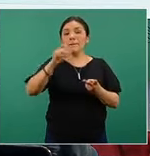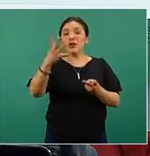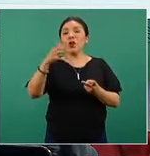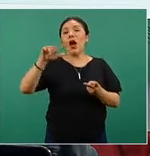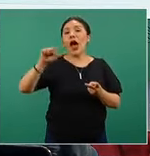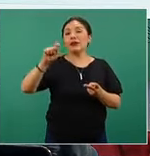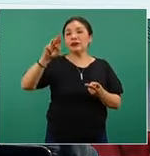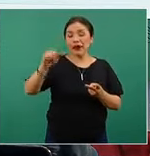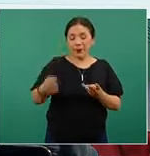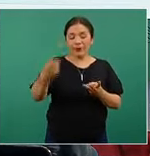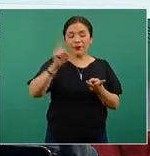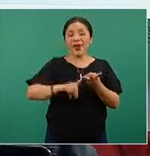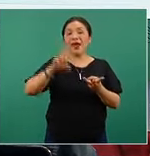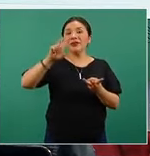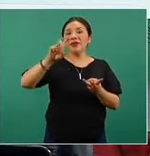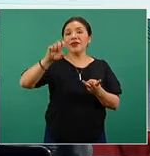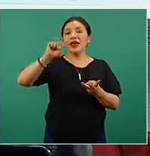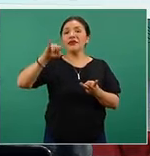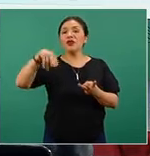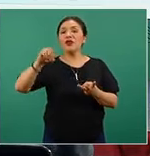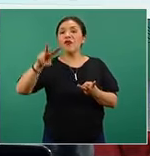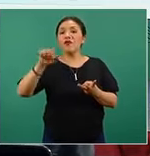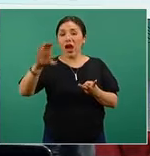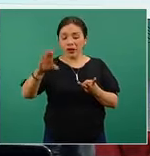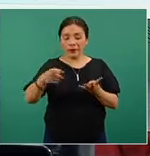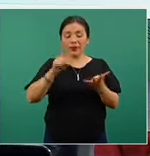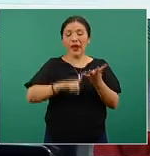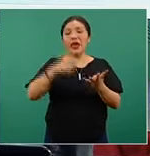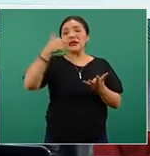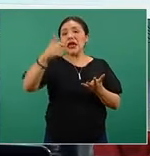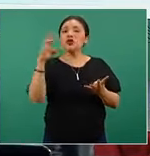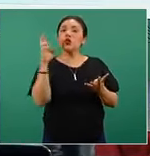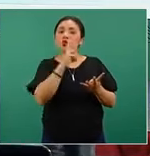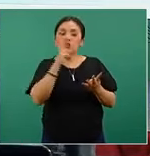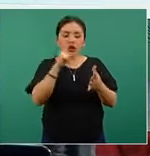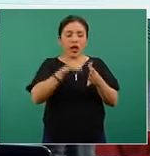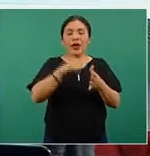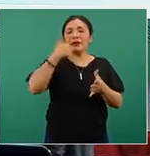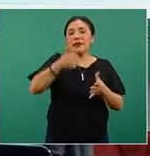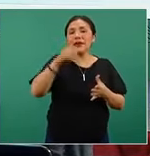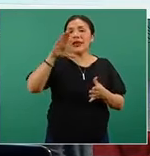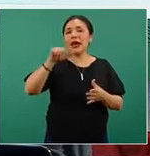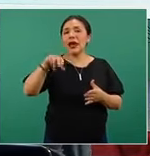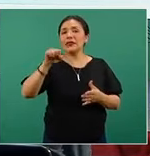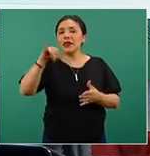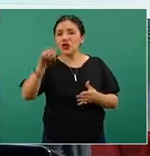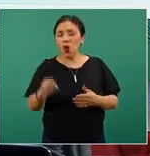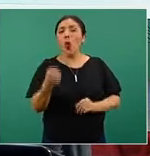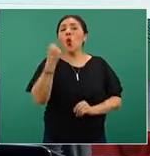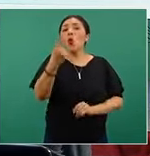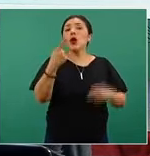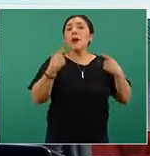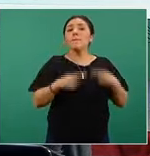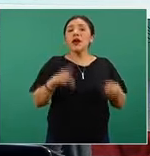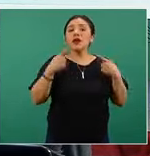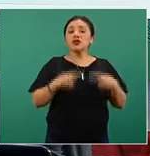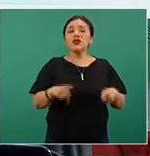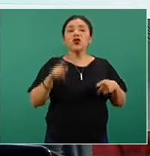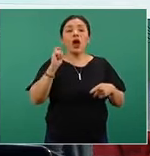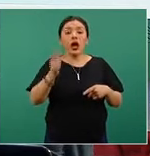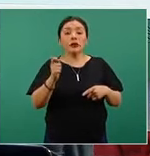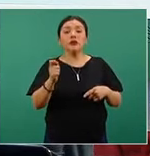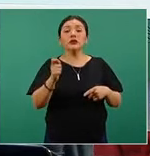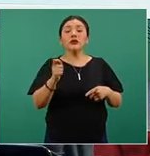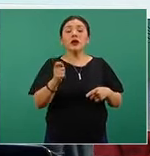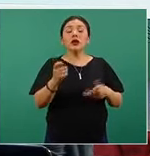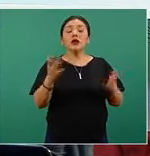y 30 así nos va 6 es putting 6 a cancino y una persona que es en un momento